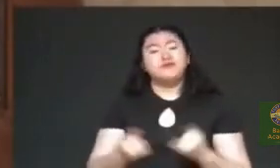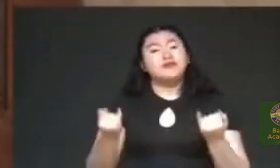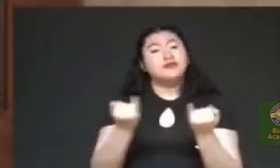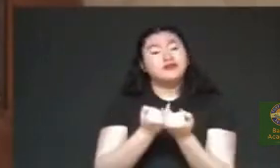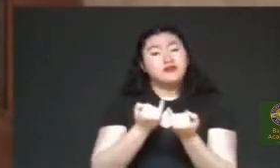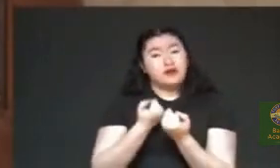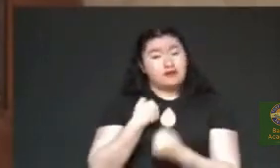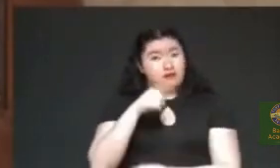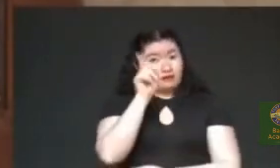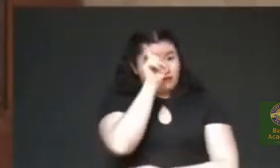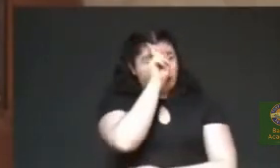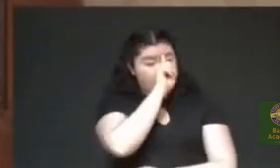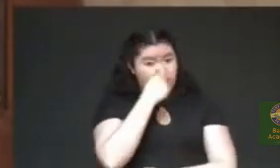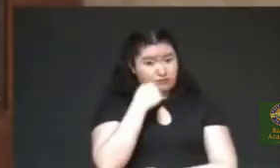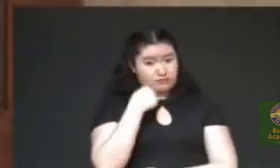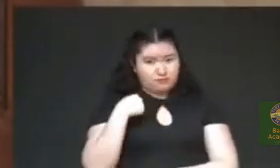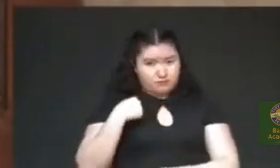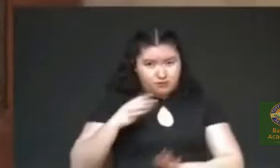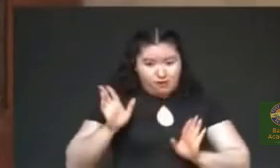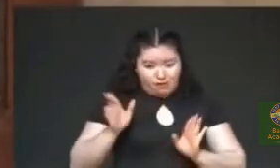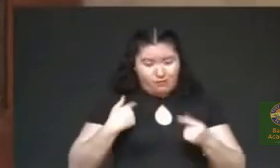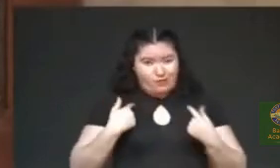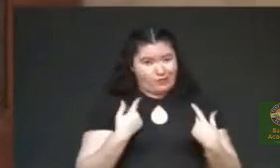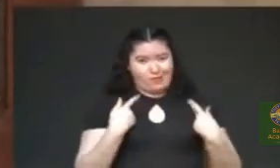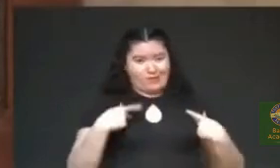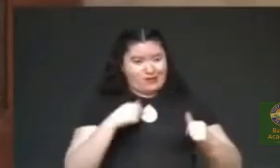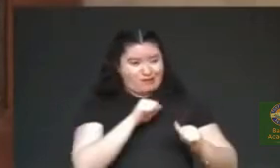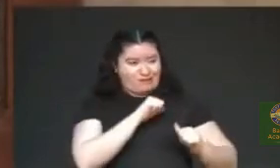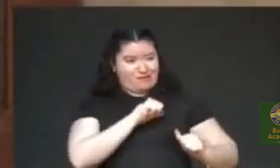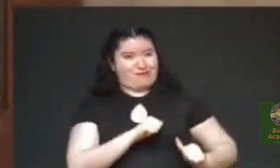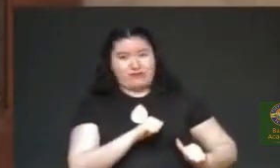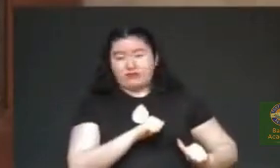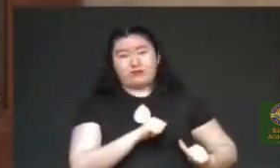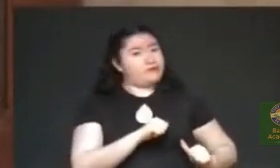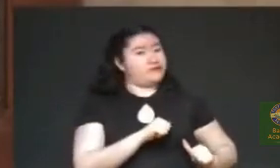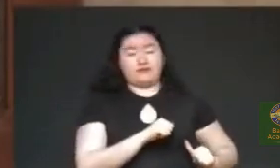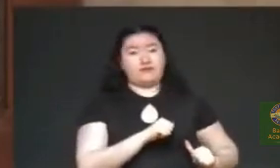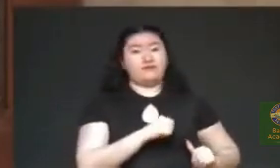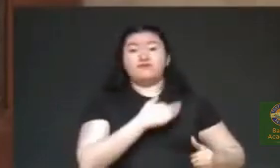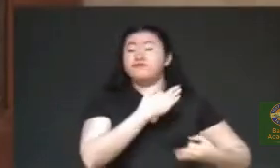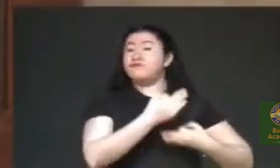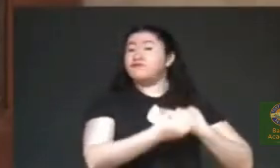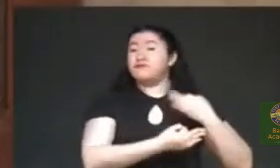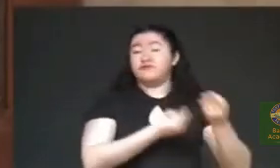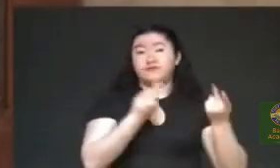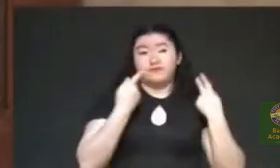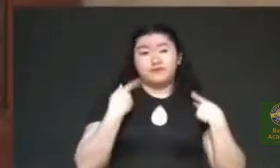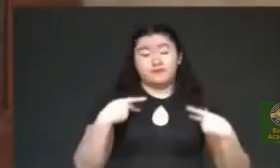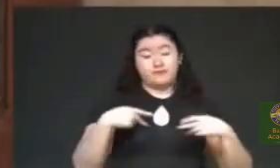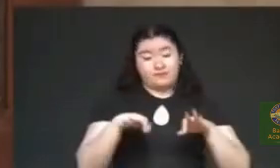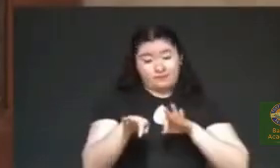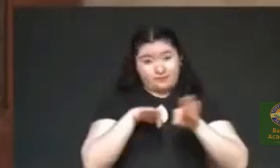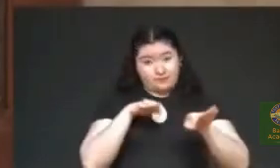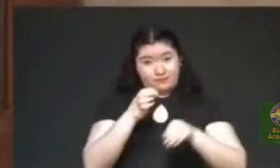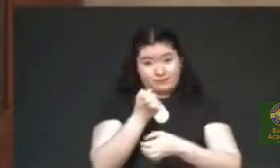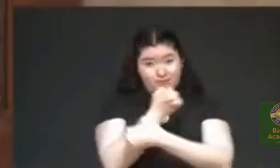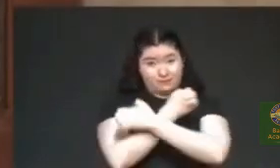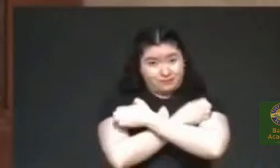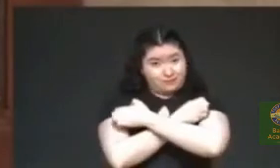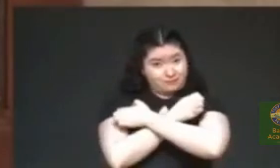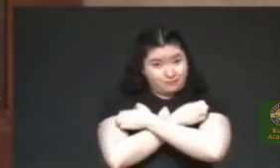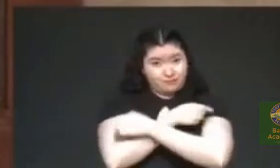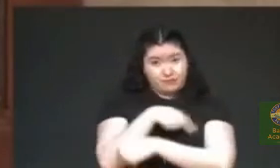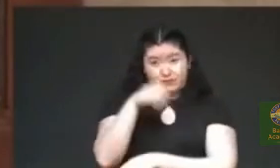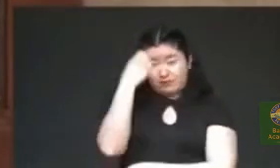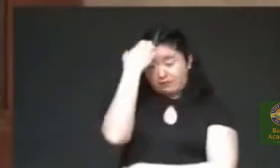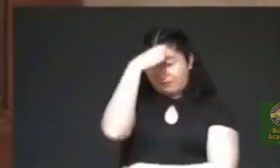que no la hago como autoridad educativa, sino la han hecho todos los especialistas en educación,